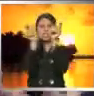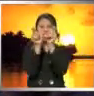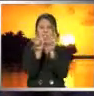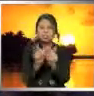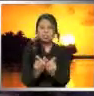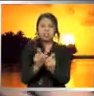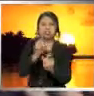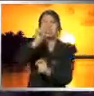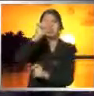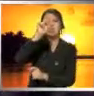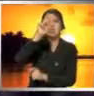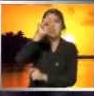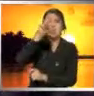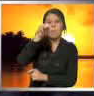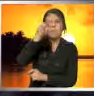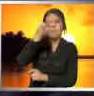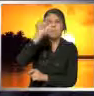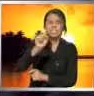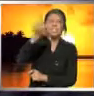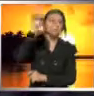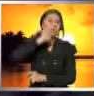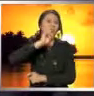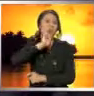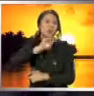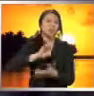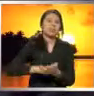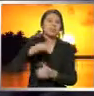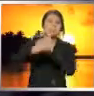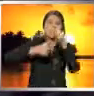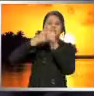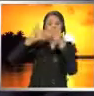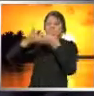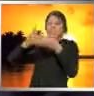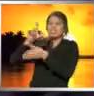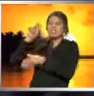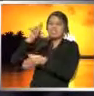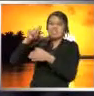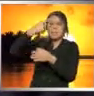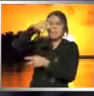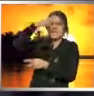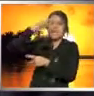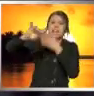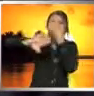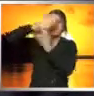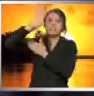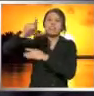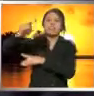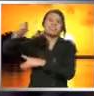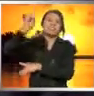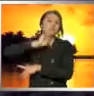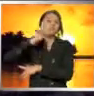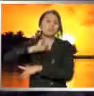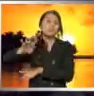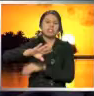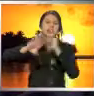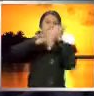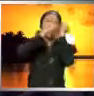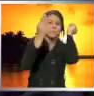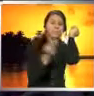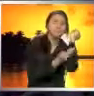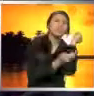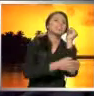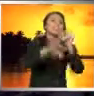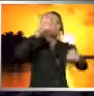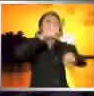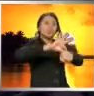que el Estado mexicano comenzó a hacer desde los años 70 para controlar la fertilidad de las mujeres de manera involuntaria. Las mujeres, es decir, los médicos lo